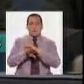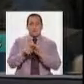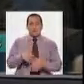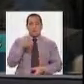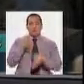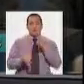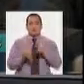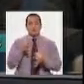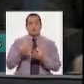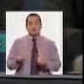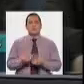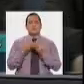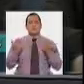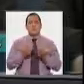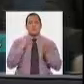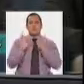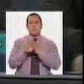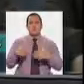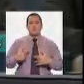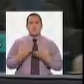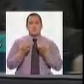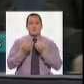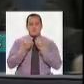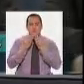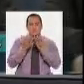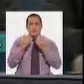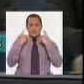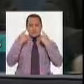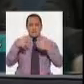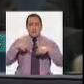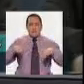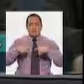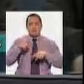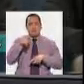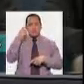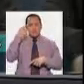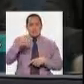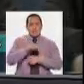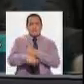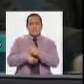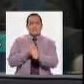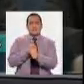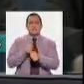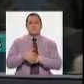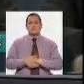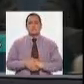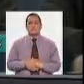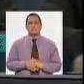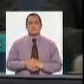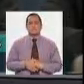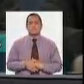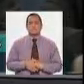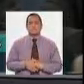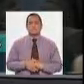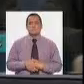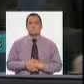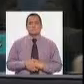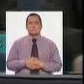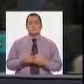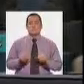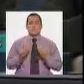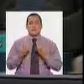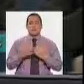de este caso. Entonces, ¿cuál ha sido la intención de revelar estos audios y quién creen ustedes que está detrás de esto?